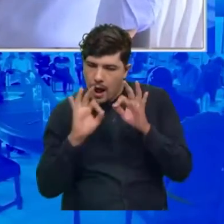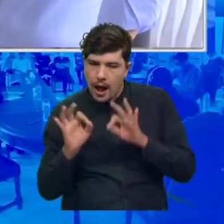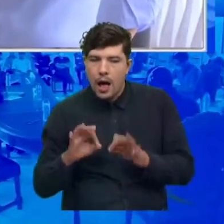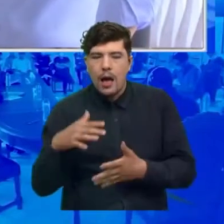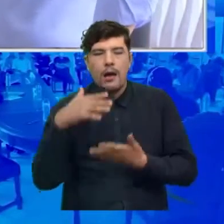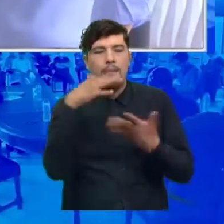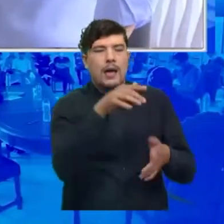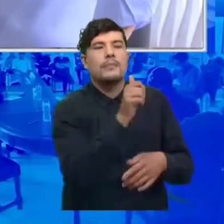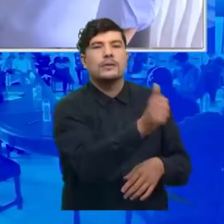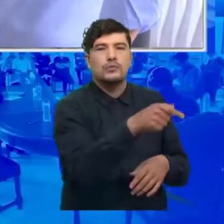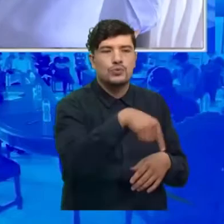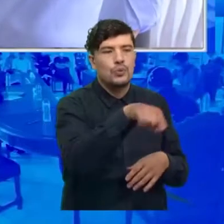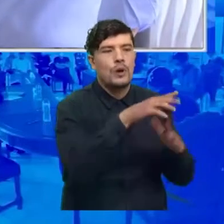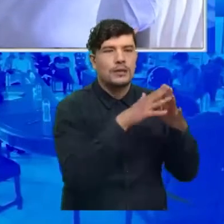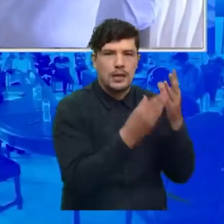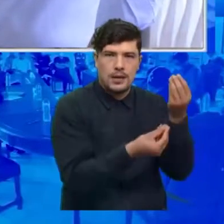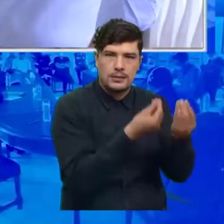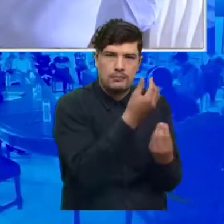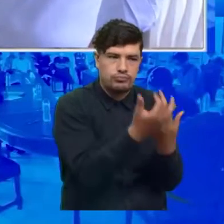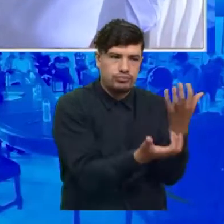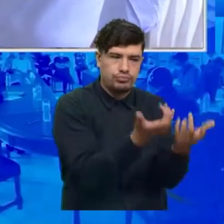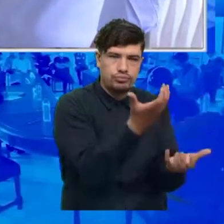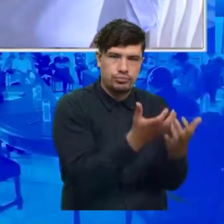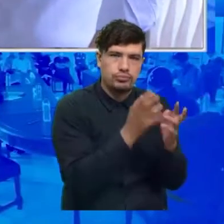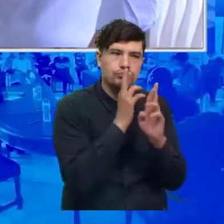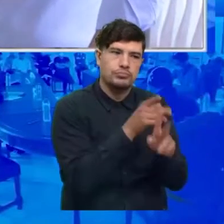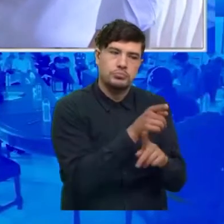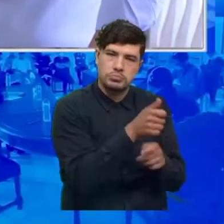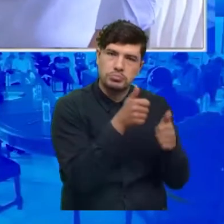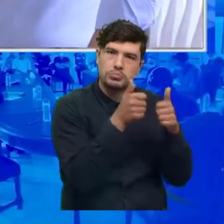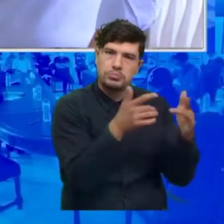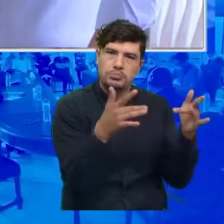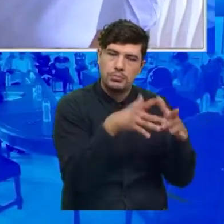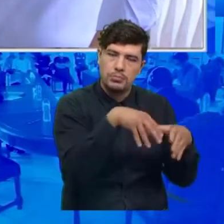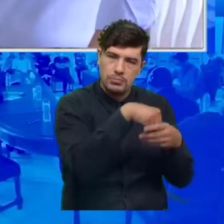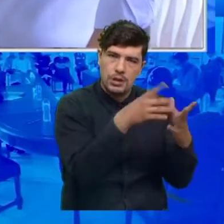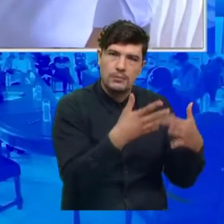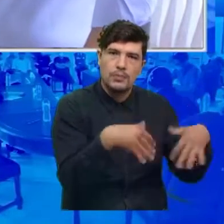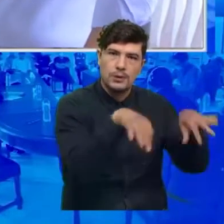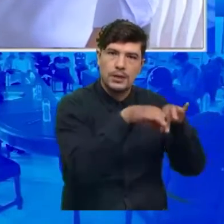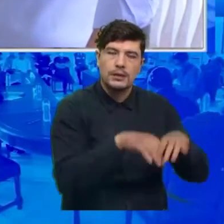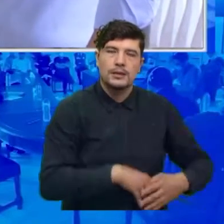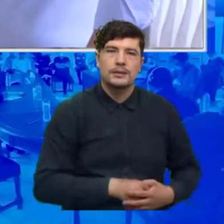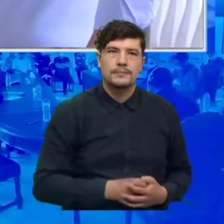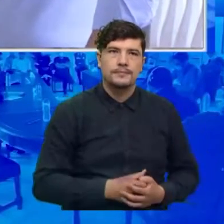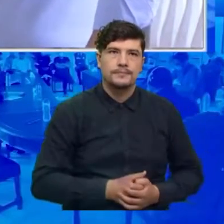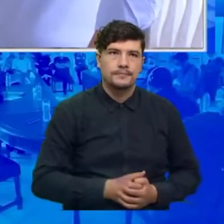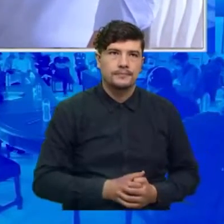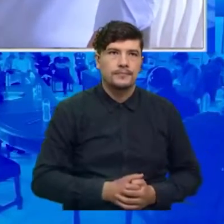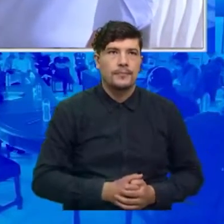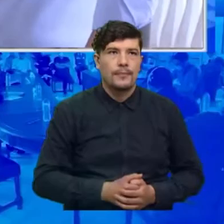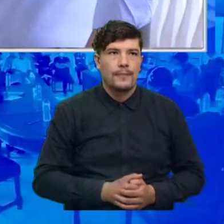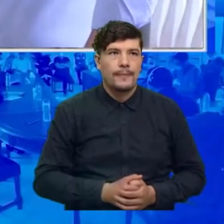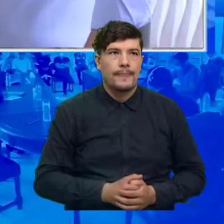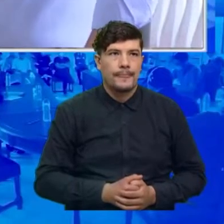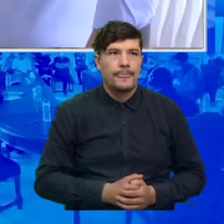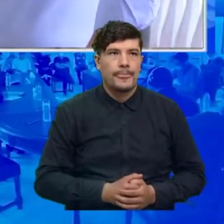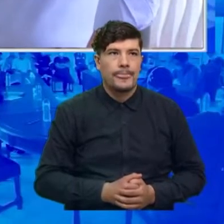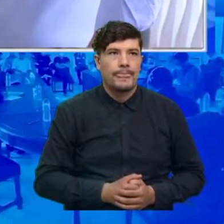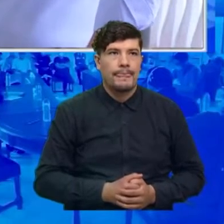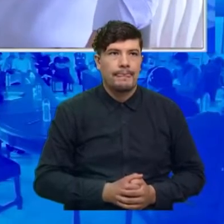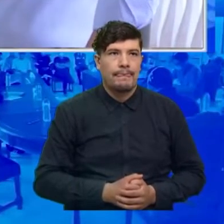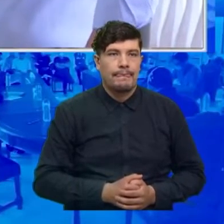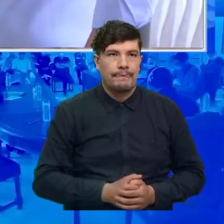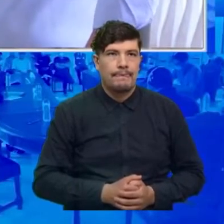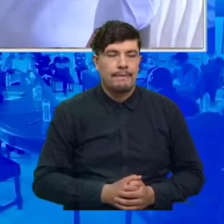capacidad de respuesta también frente a eso pasamos del alimento industrializado a la ración para preparar en casa y déjeme decir algo que